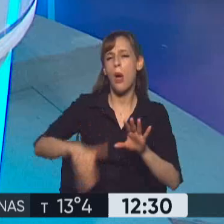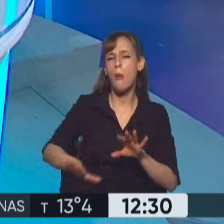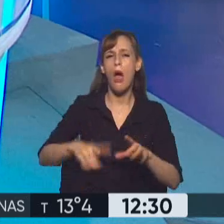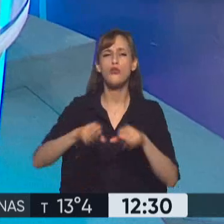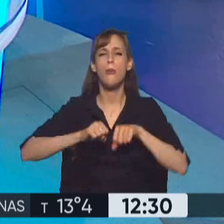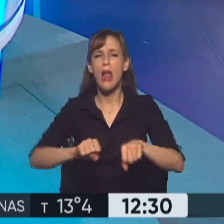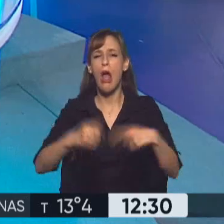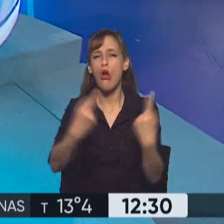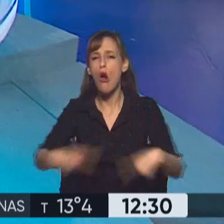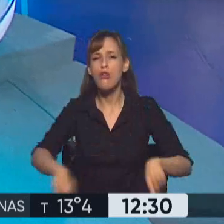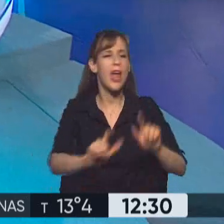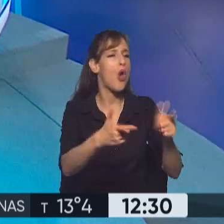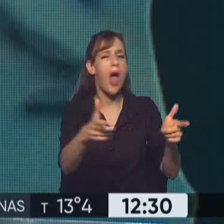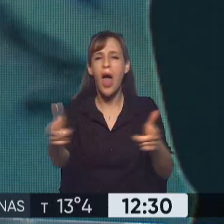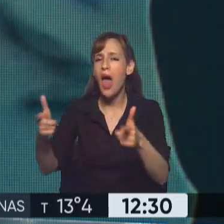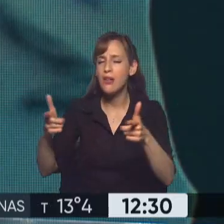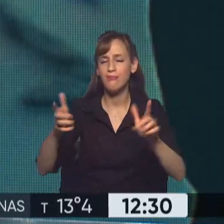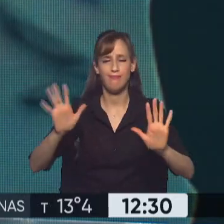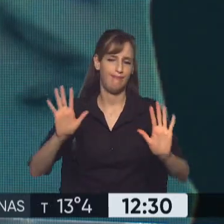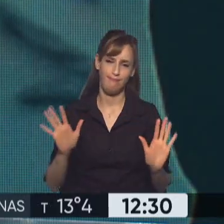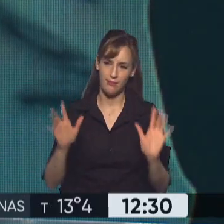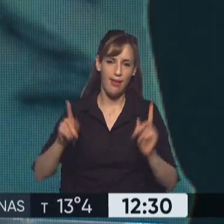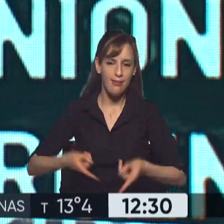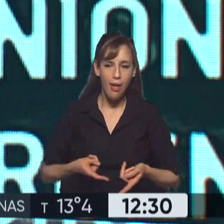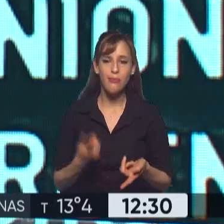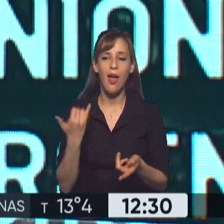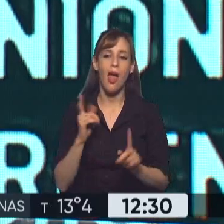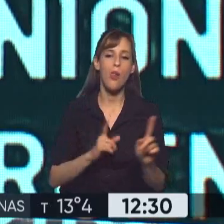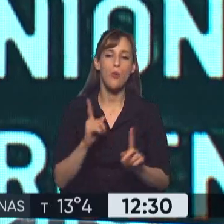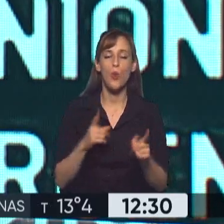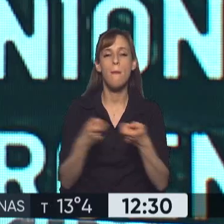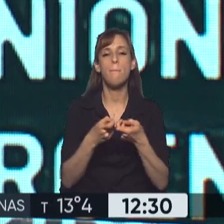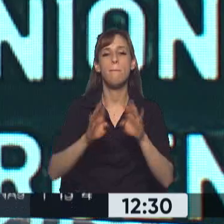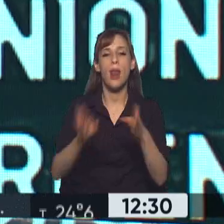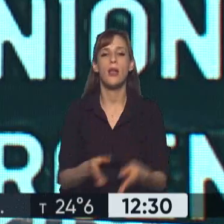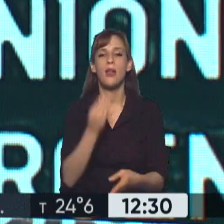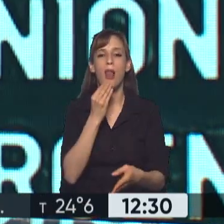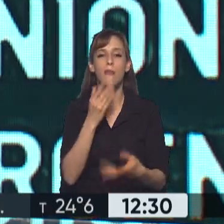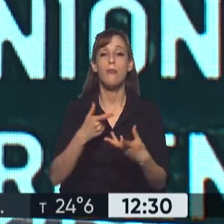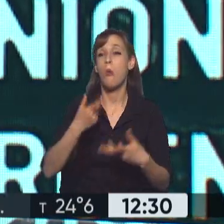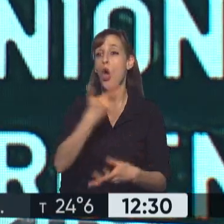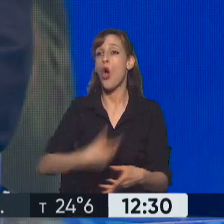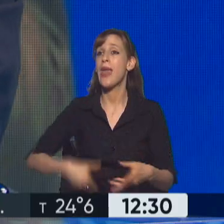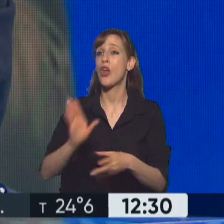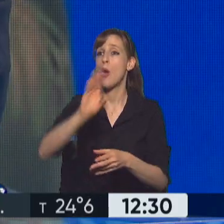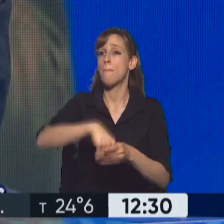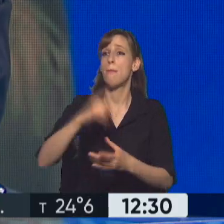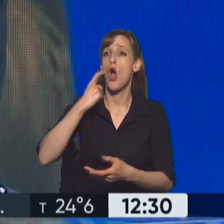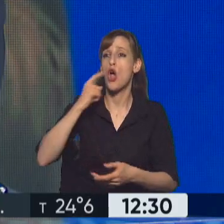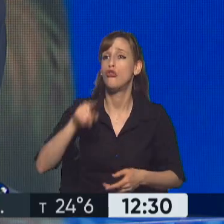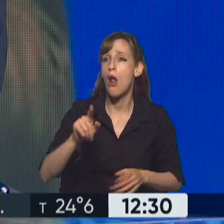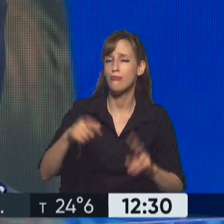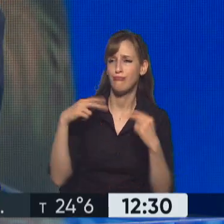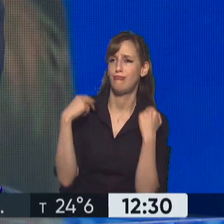también es cierto que las empresas alimenticias siempre ponen alguna resistencia cuando hay algún tipo de regulación, ¿no? Sí. El contexto